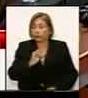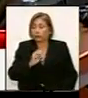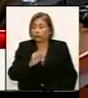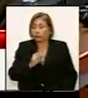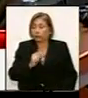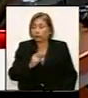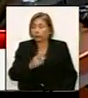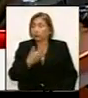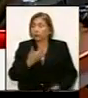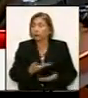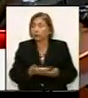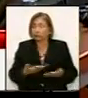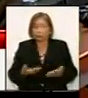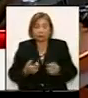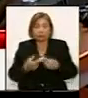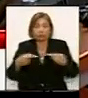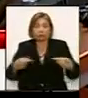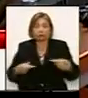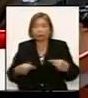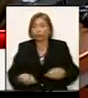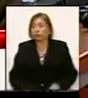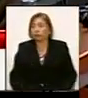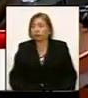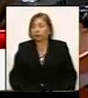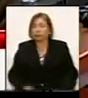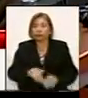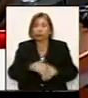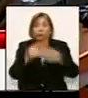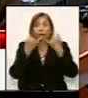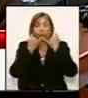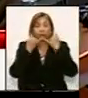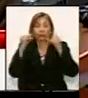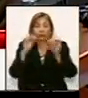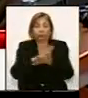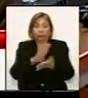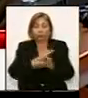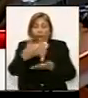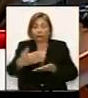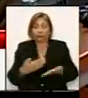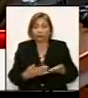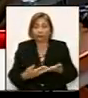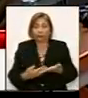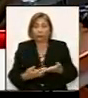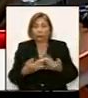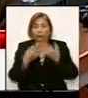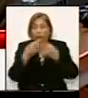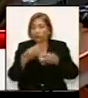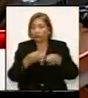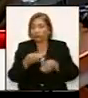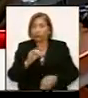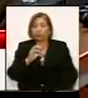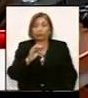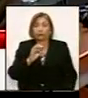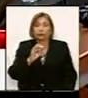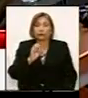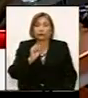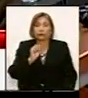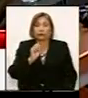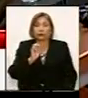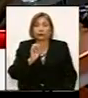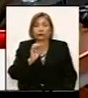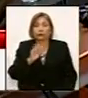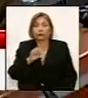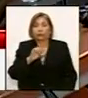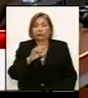y lo cual contradice en el informe que sustenta el colega Javier Velázquez Quesquén, con